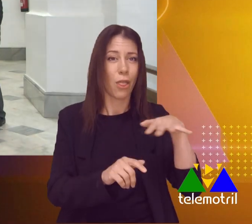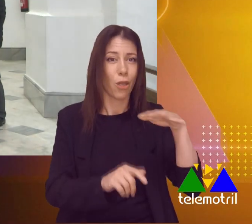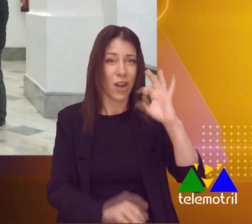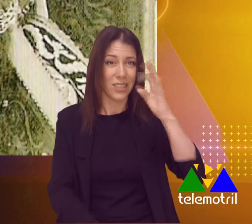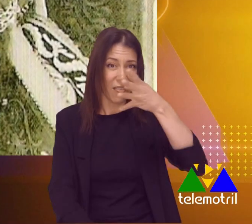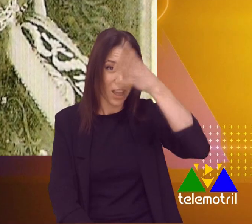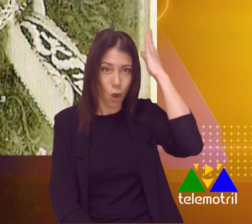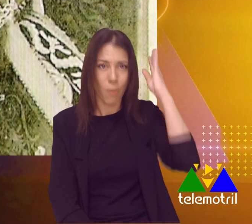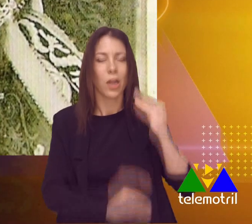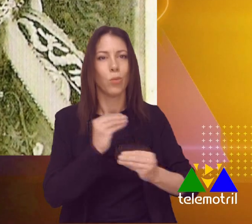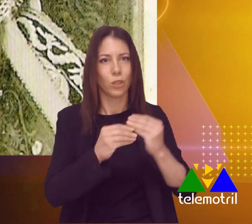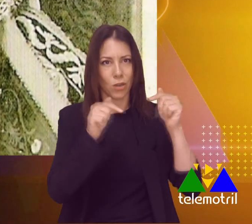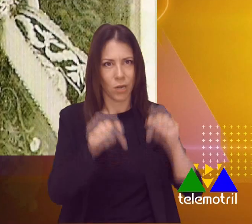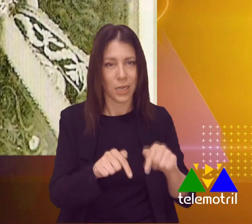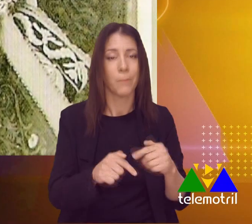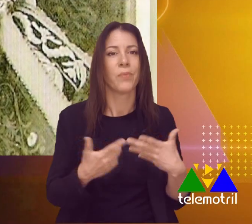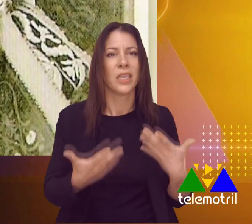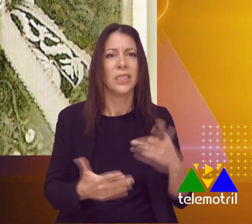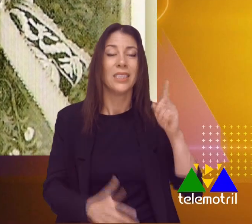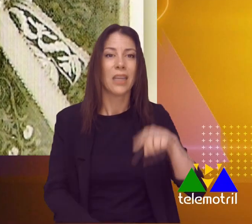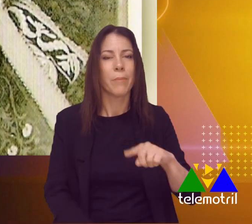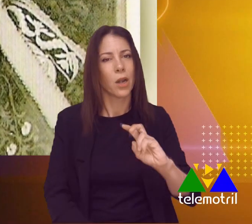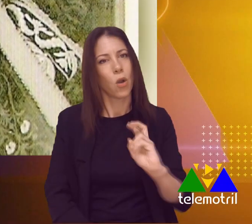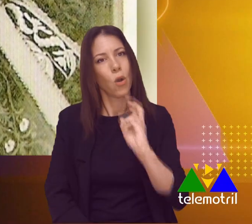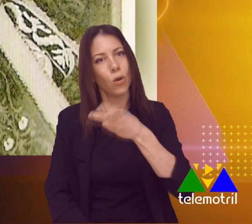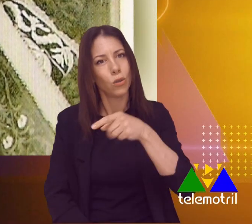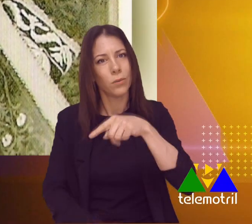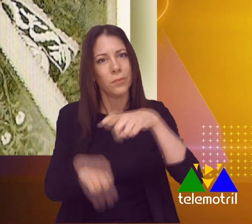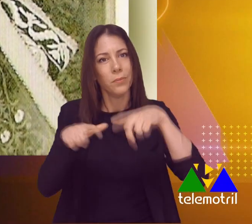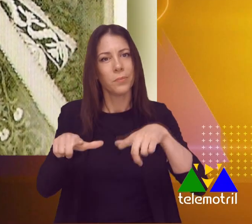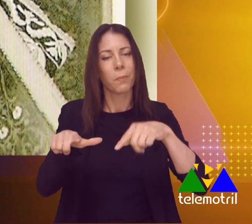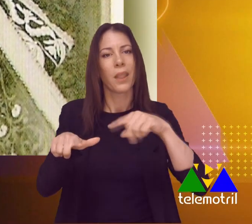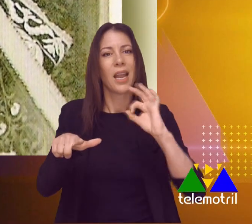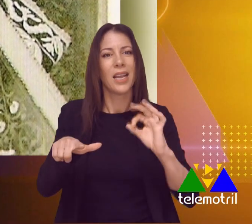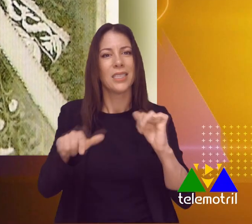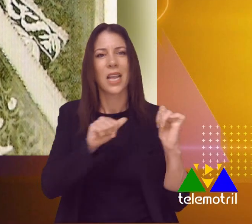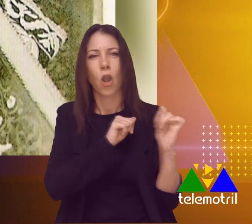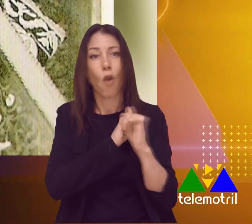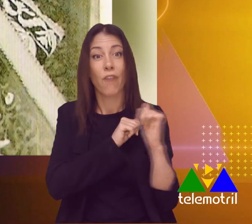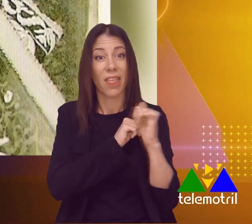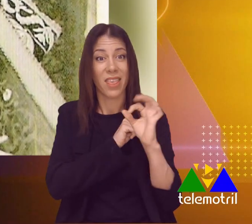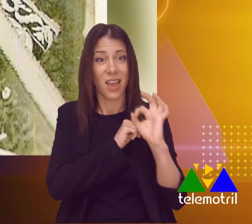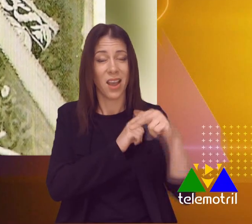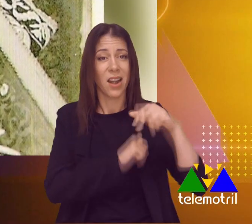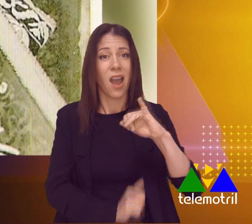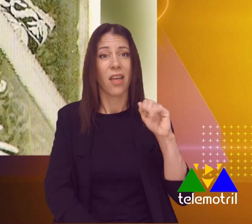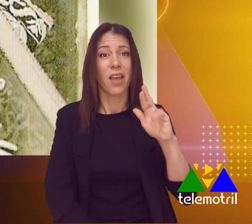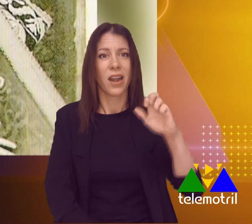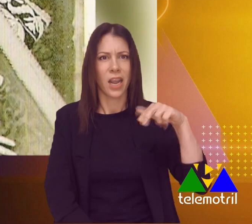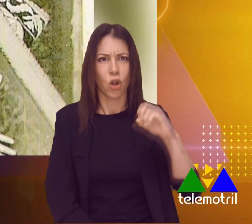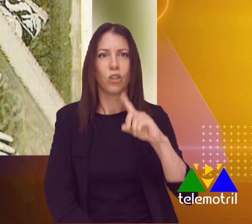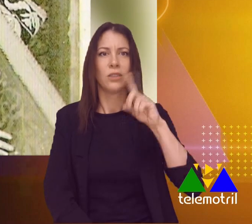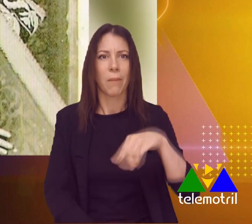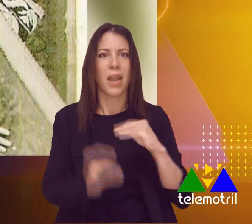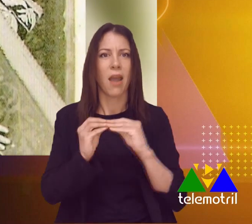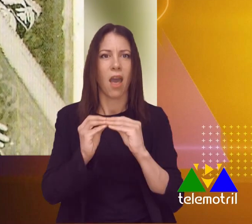pusieron aquí. Y en el otro lado, la cofradía del Nazareno elabora también otra capilla,